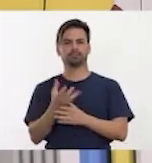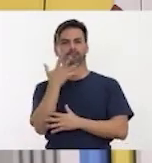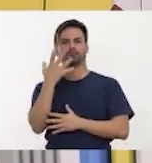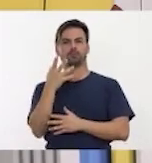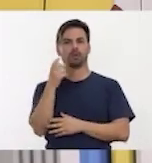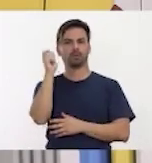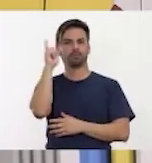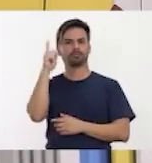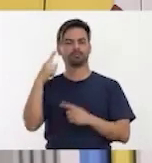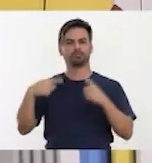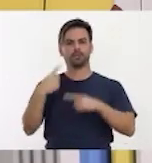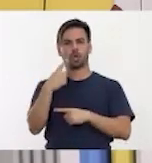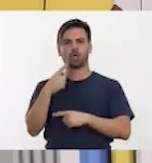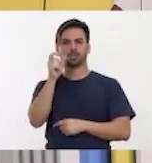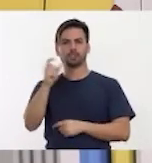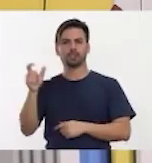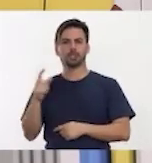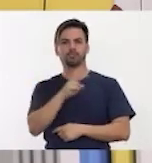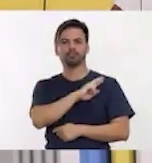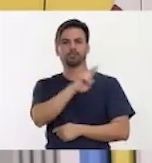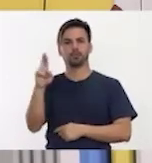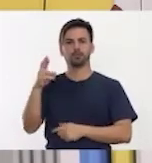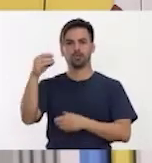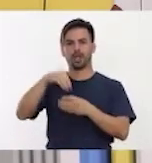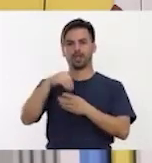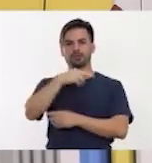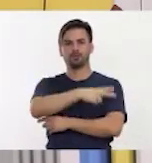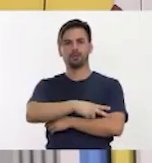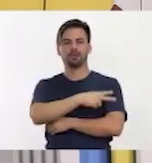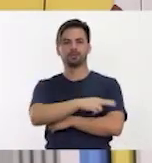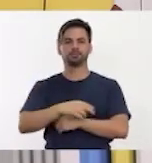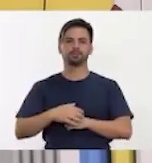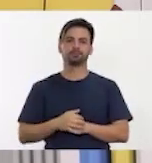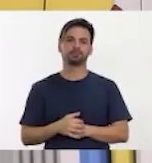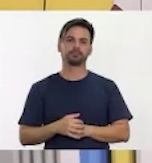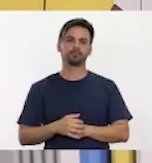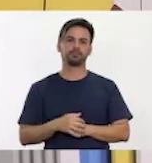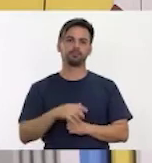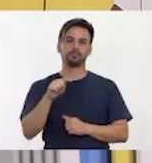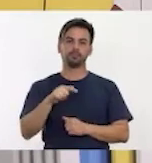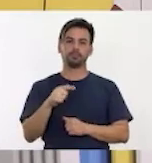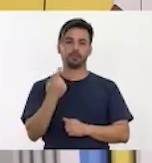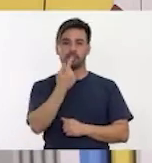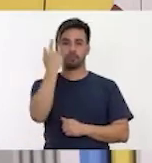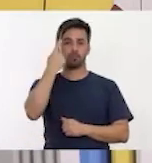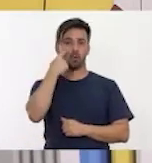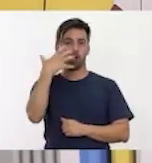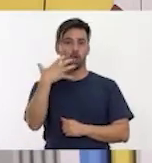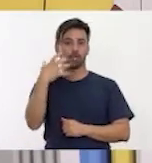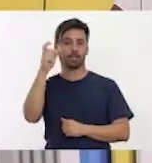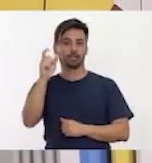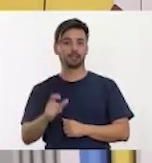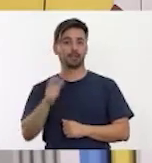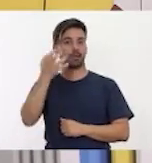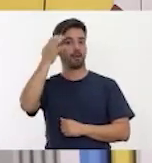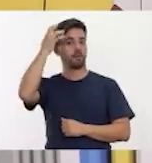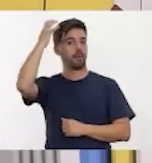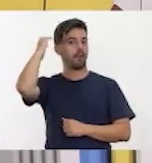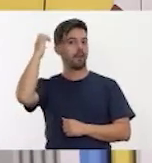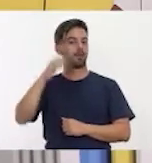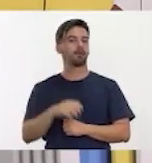dentro del país. Igualmente, destacar el papel de Mella y de Villena en